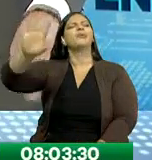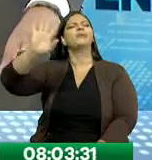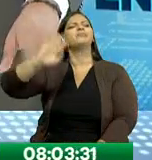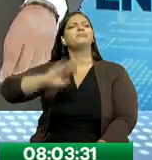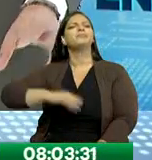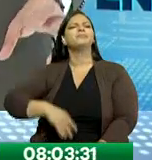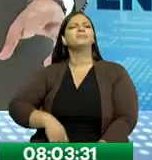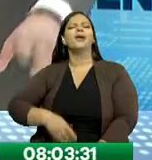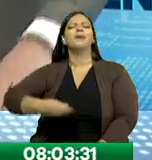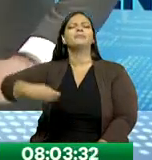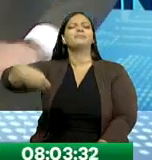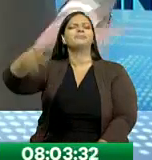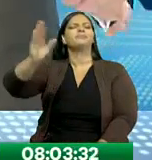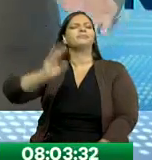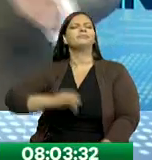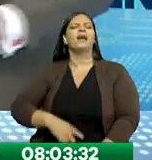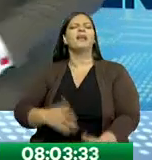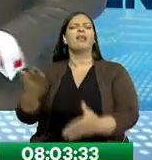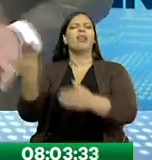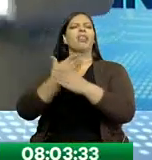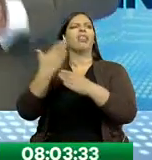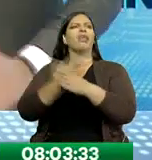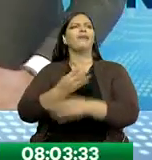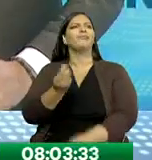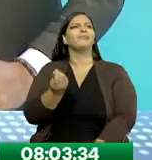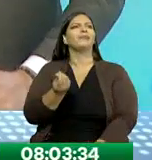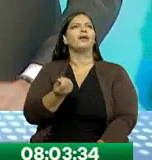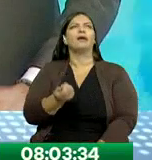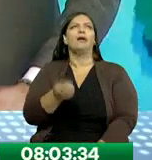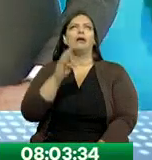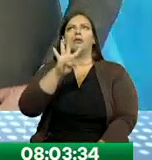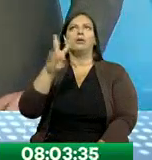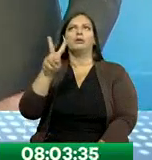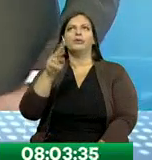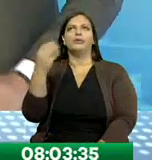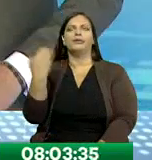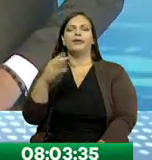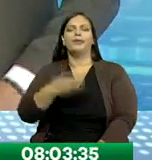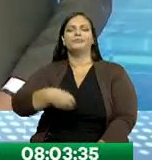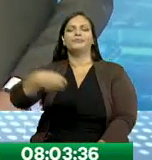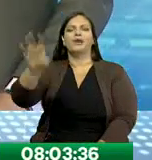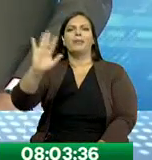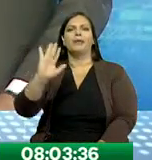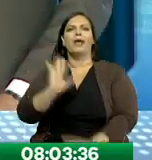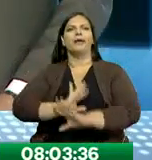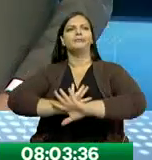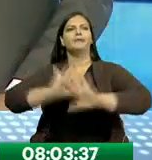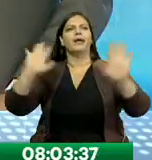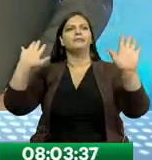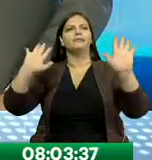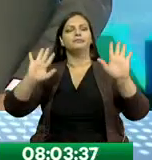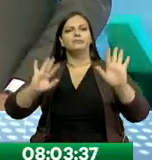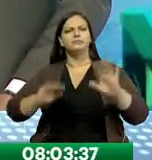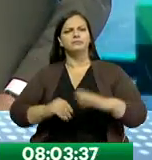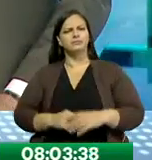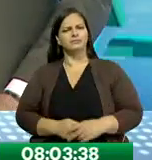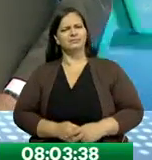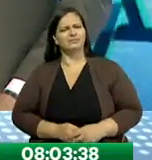unos centavos ahí y no molestes más y te voy a cobrar de nuevo. Es en ese sentido.